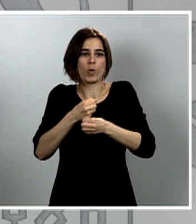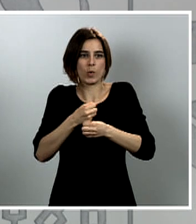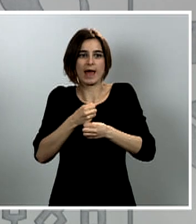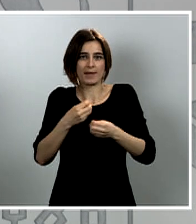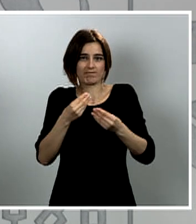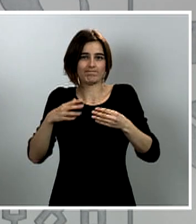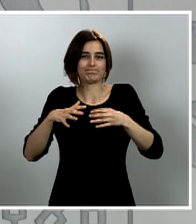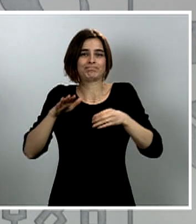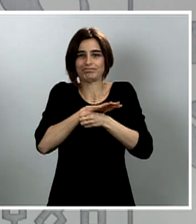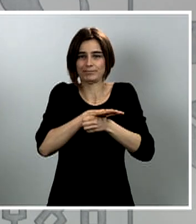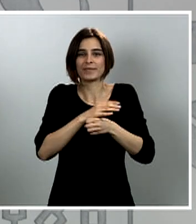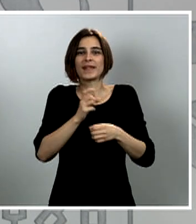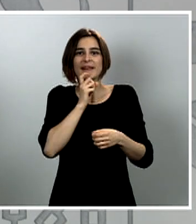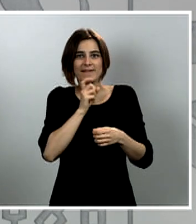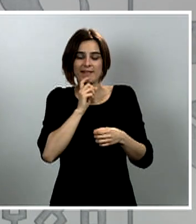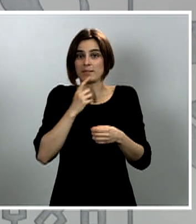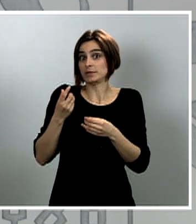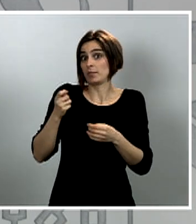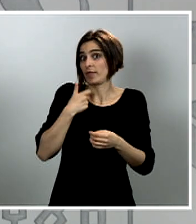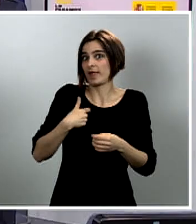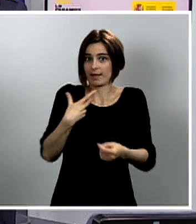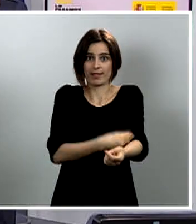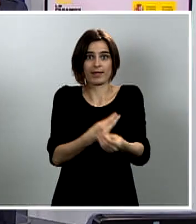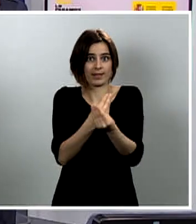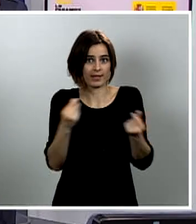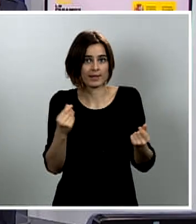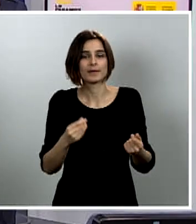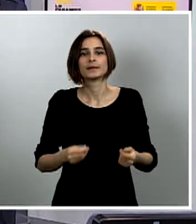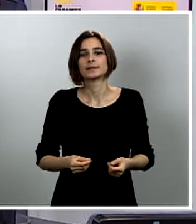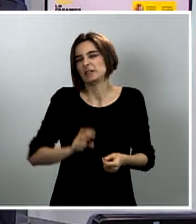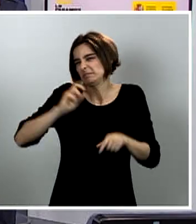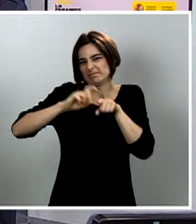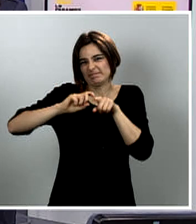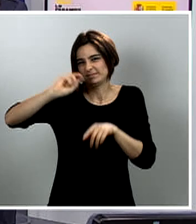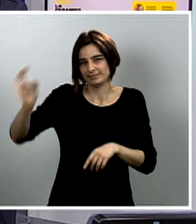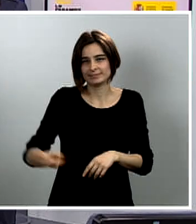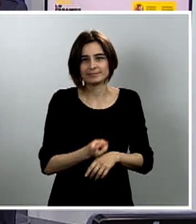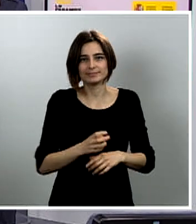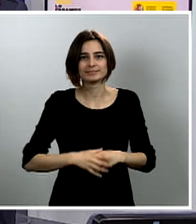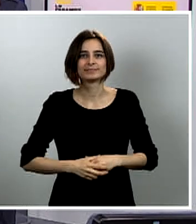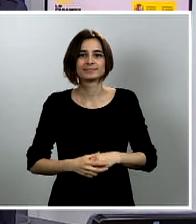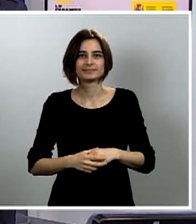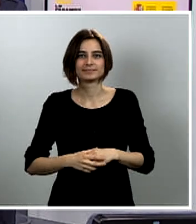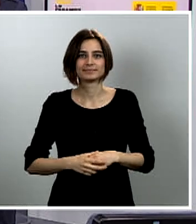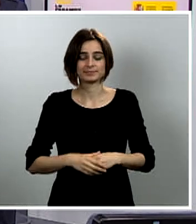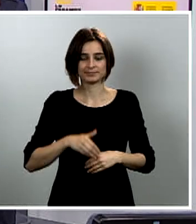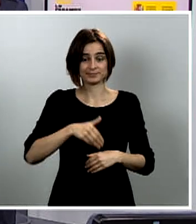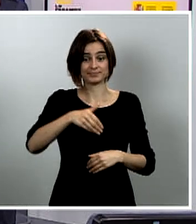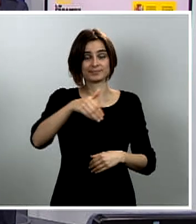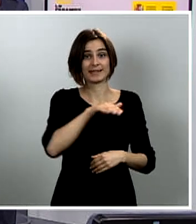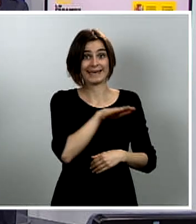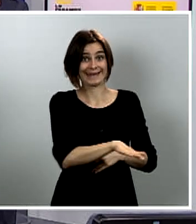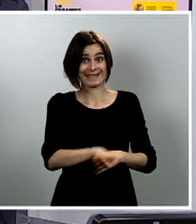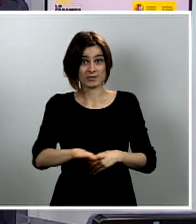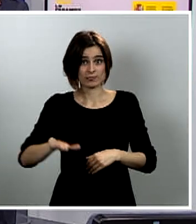mantener a la persona en vida el tiempo suficiente para que se recupere. Sobre el escenario próximo de los niños, hay varias preguntas hoy.